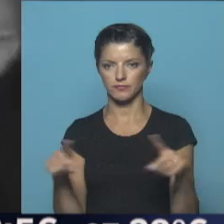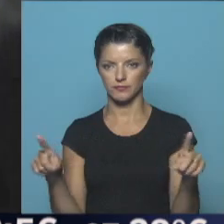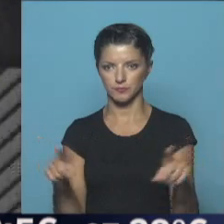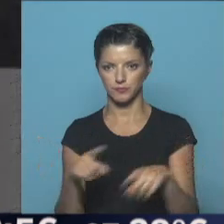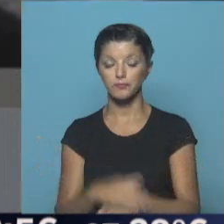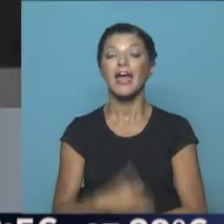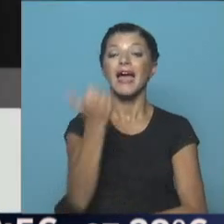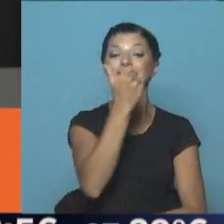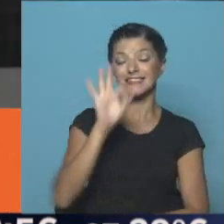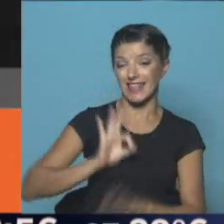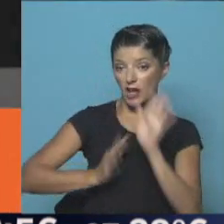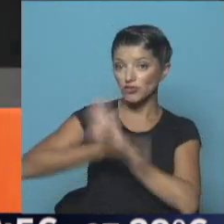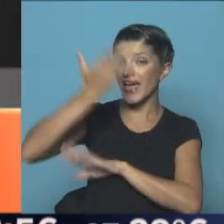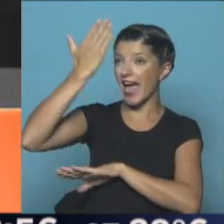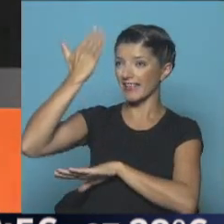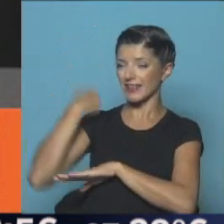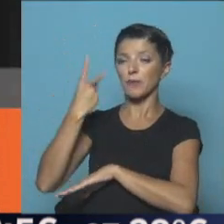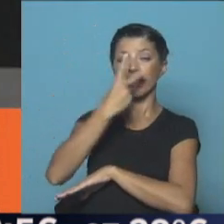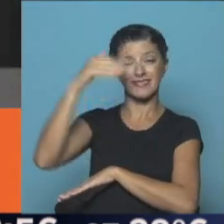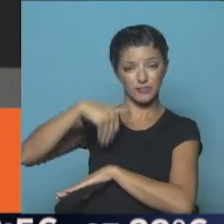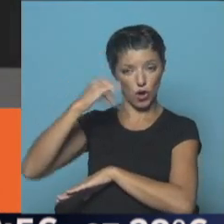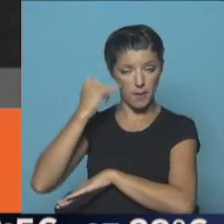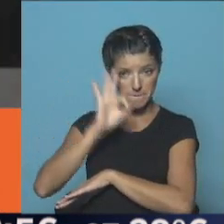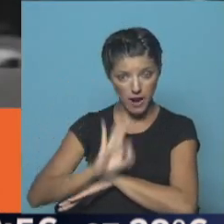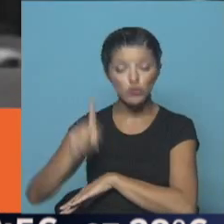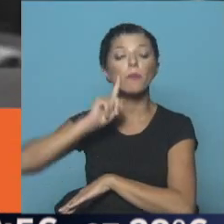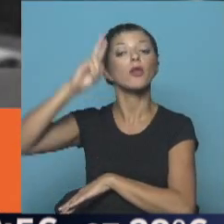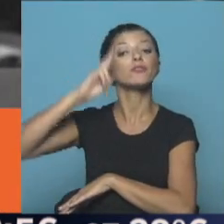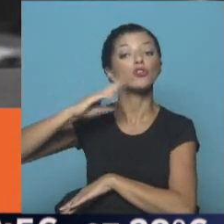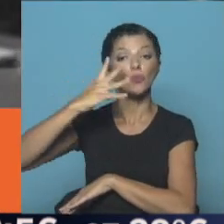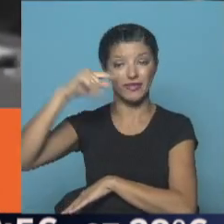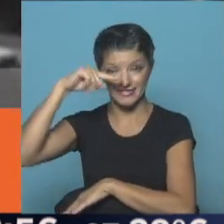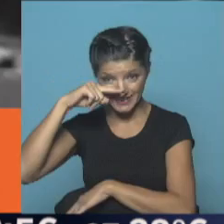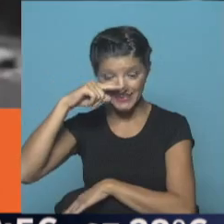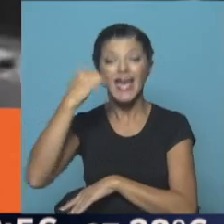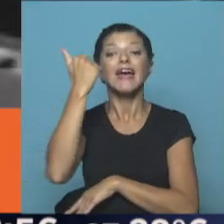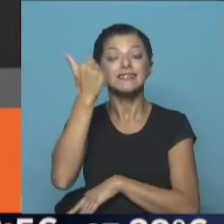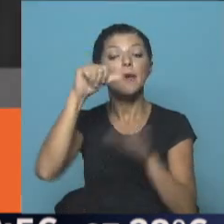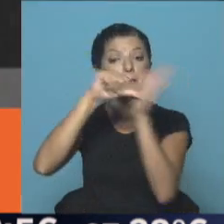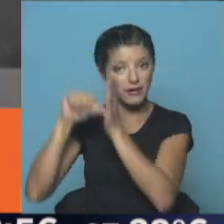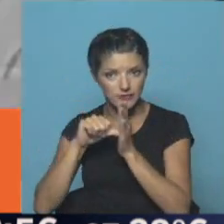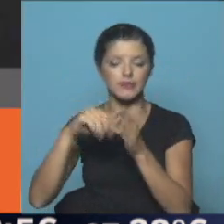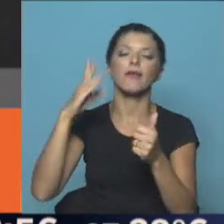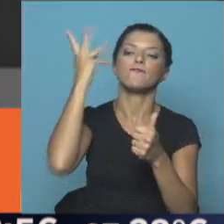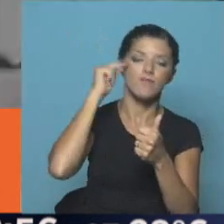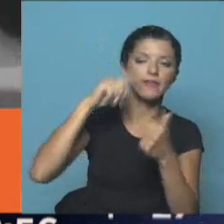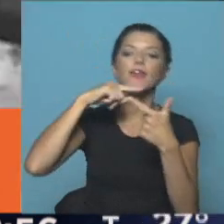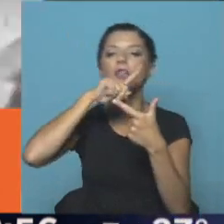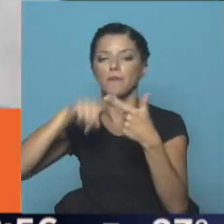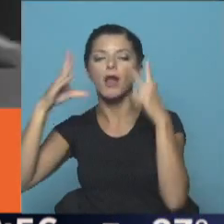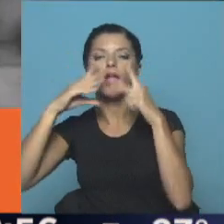6 décadas atrás, el 25 de marzo de 1957, 6 naciones, Francia, Alemania,